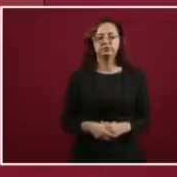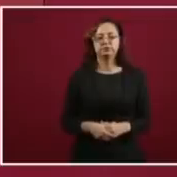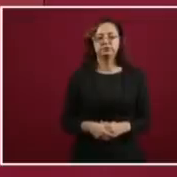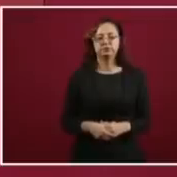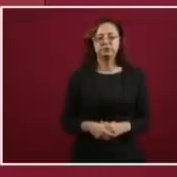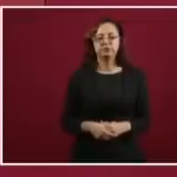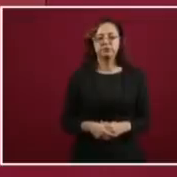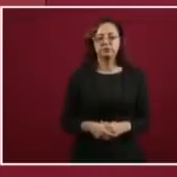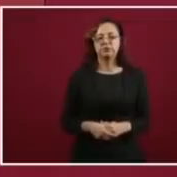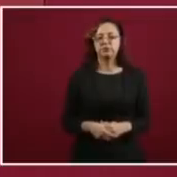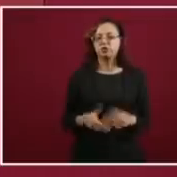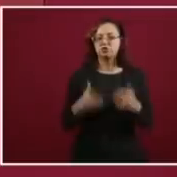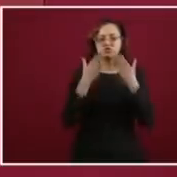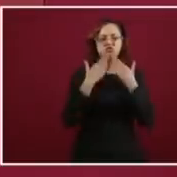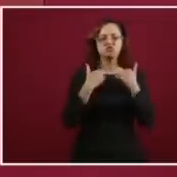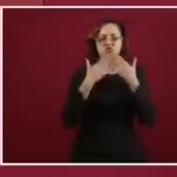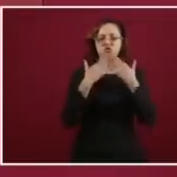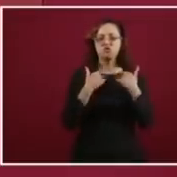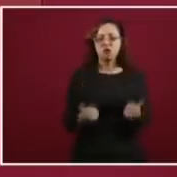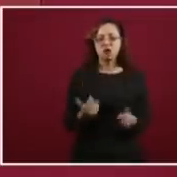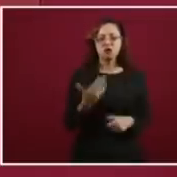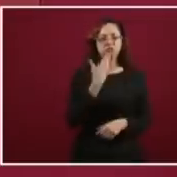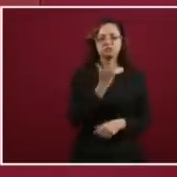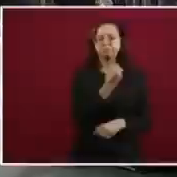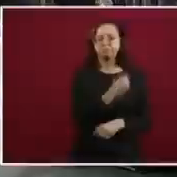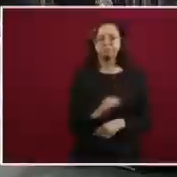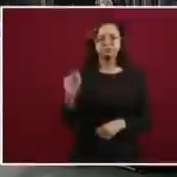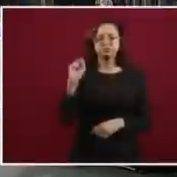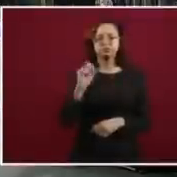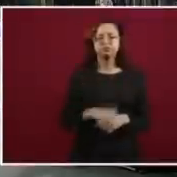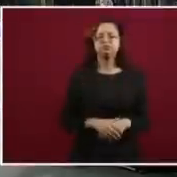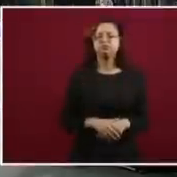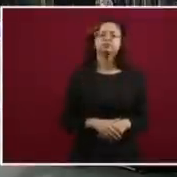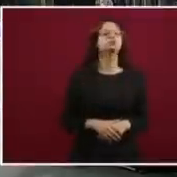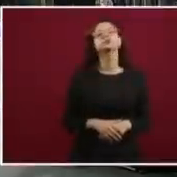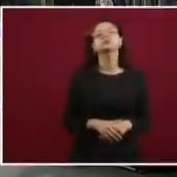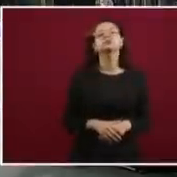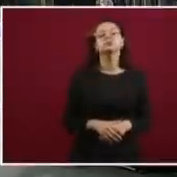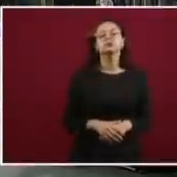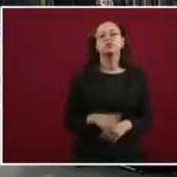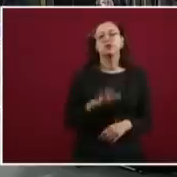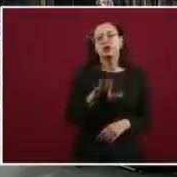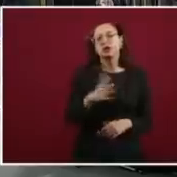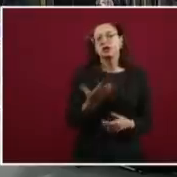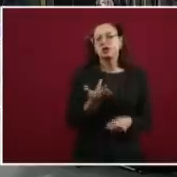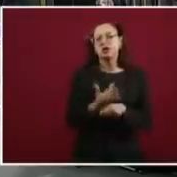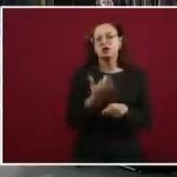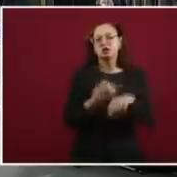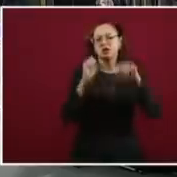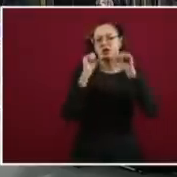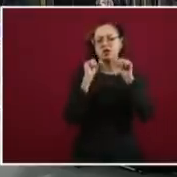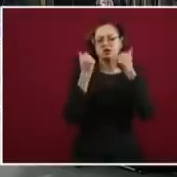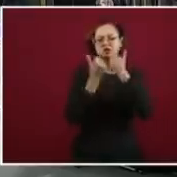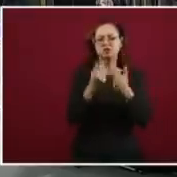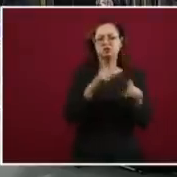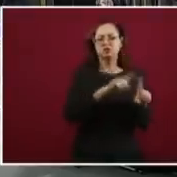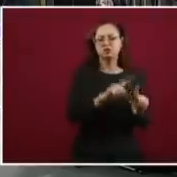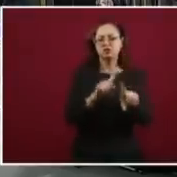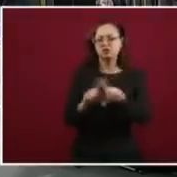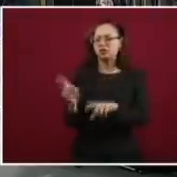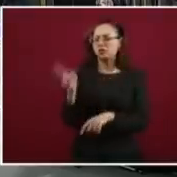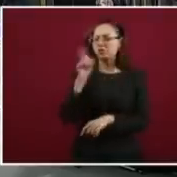no hay especialistas otra cosa de las asociaciones que han estado dándole por ejemplo la fecam a las mujeres con cáncer